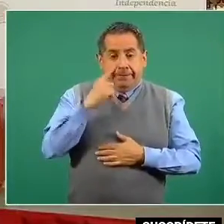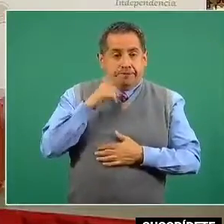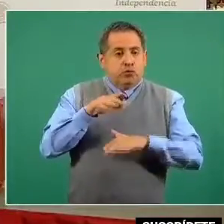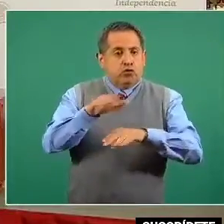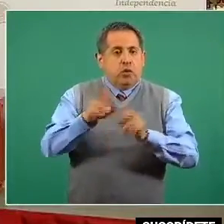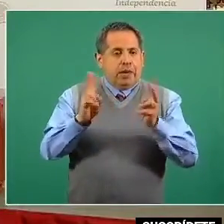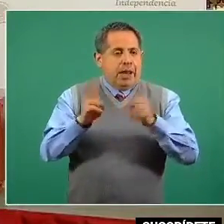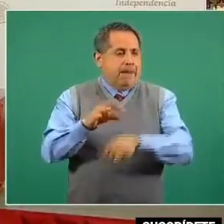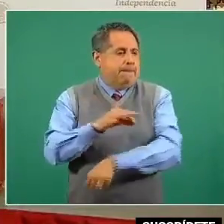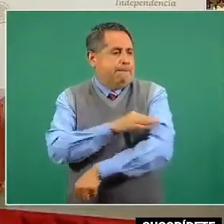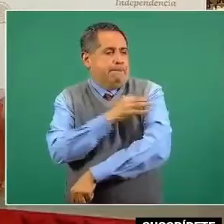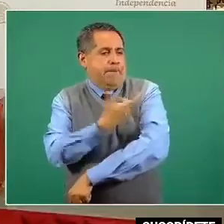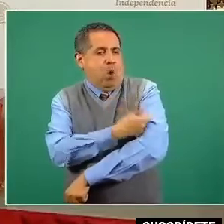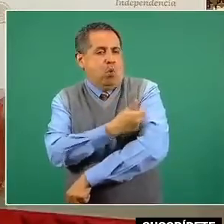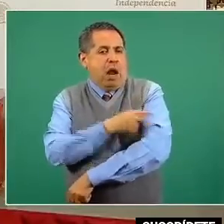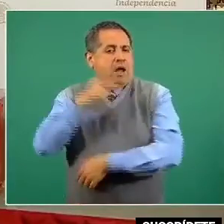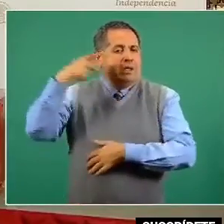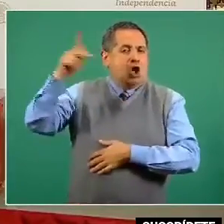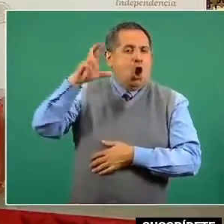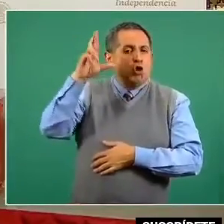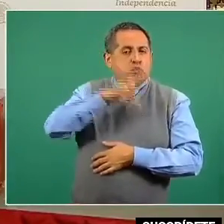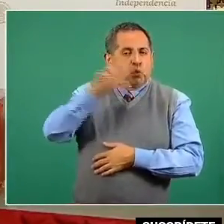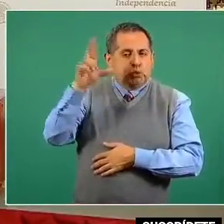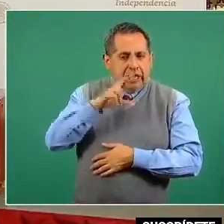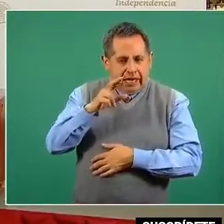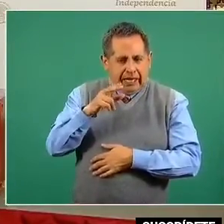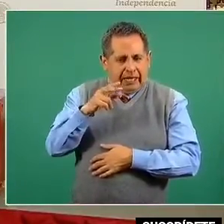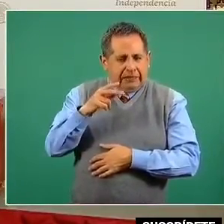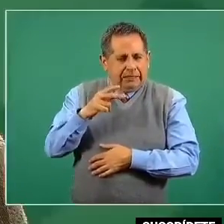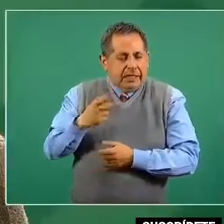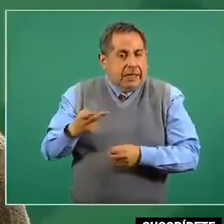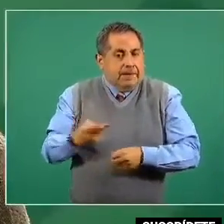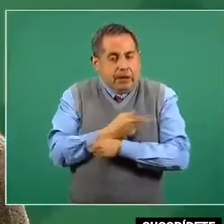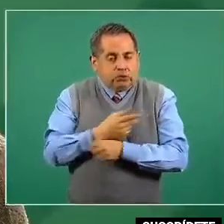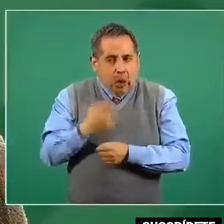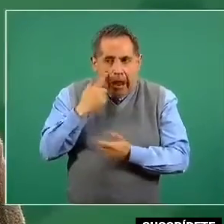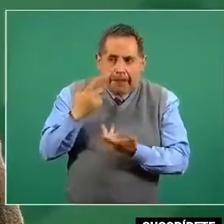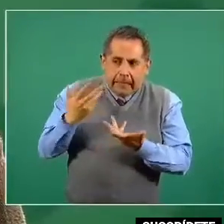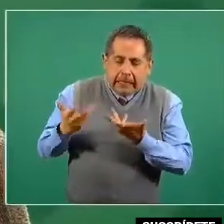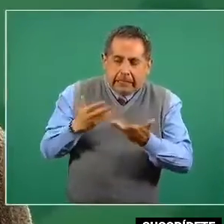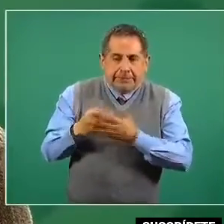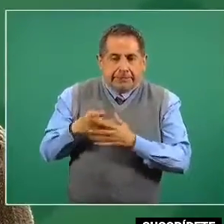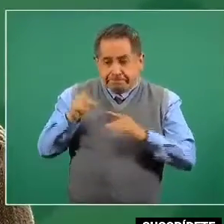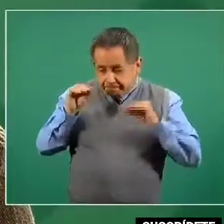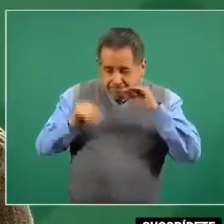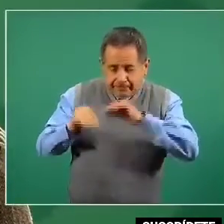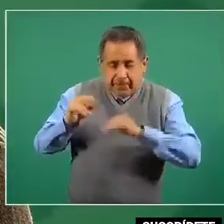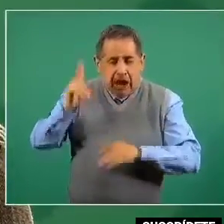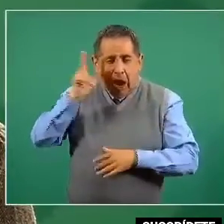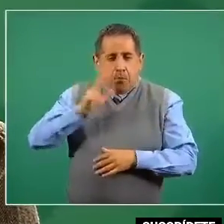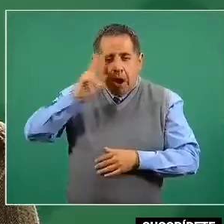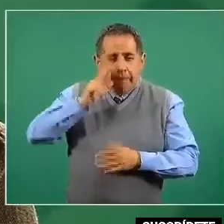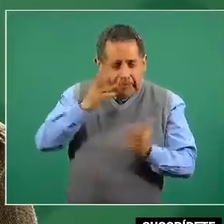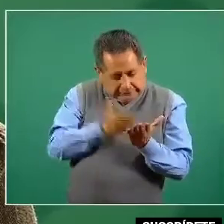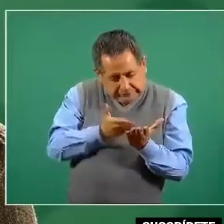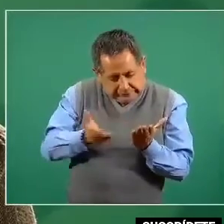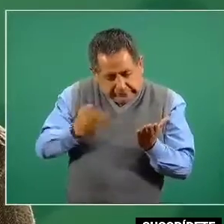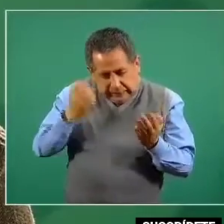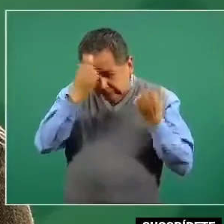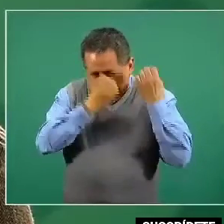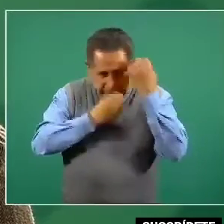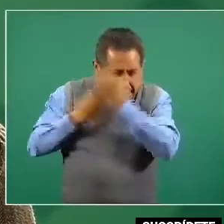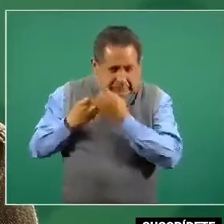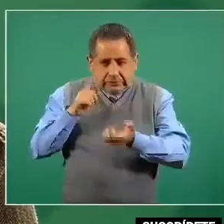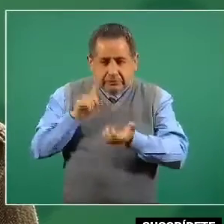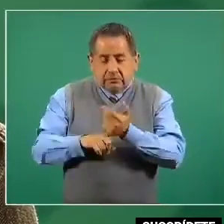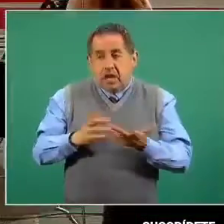vacuna Sputnik, identificar cómo en el proceso de construcción de la evidencia científica de la vacuna rusa,